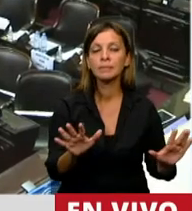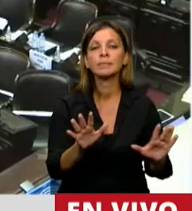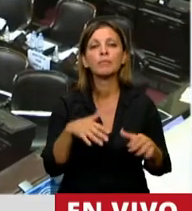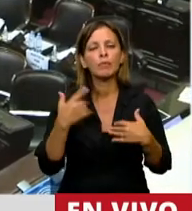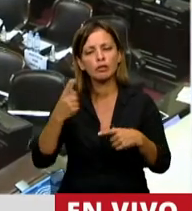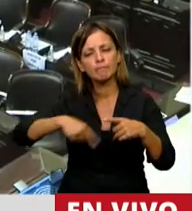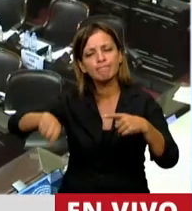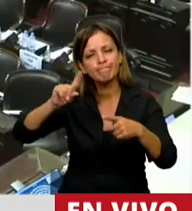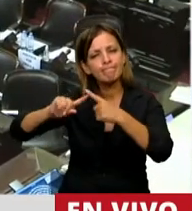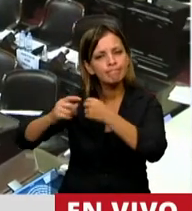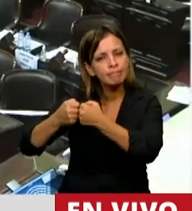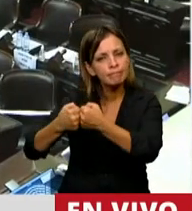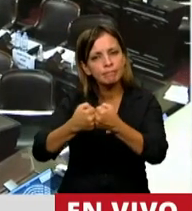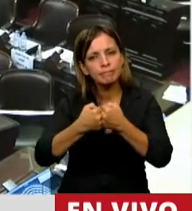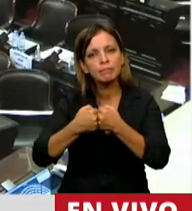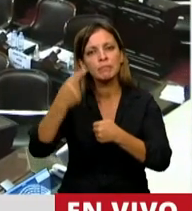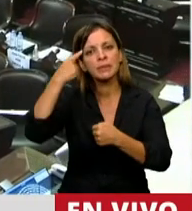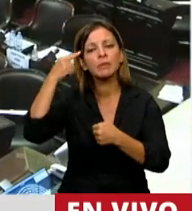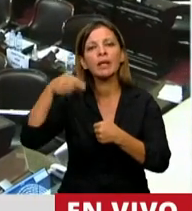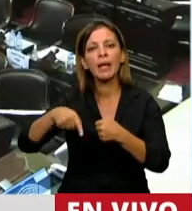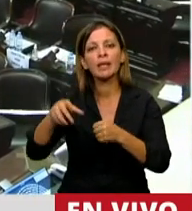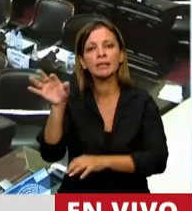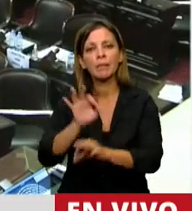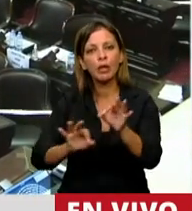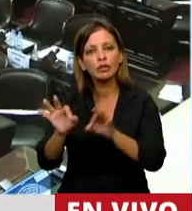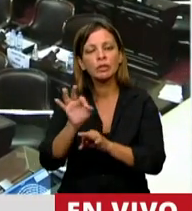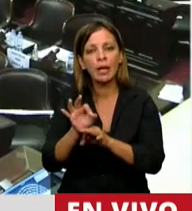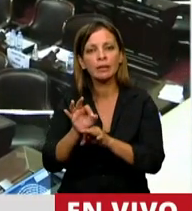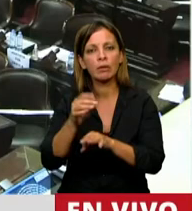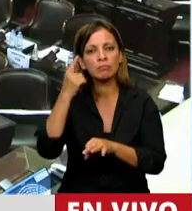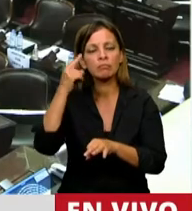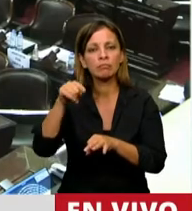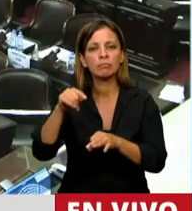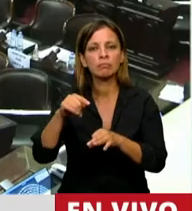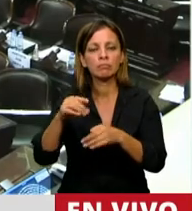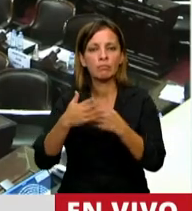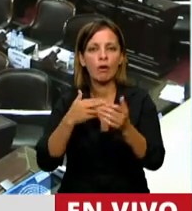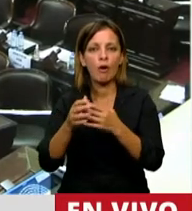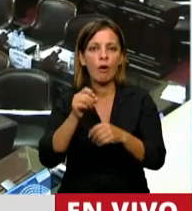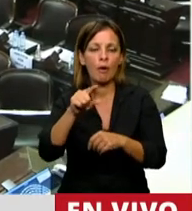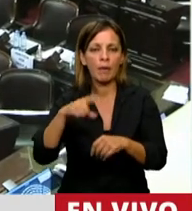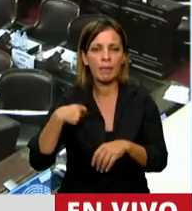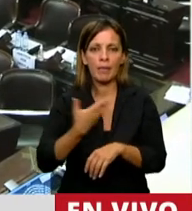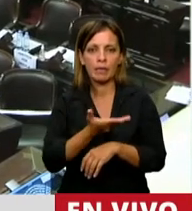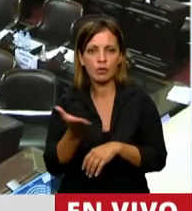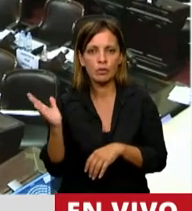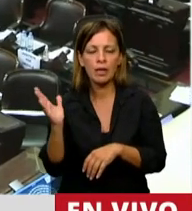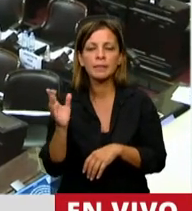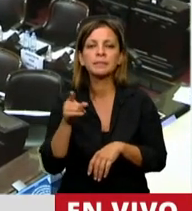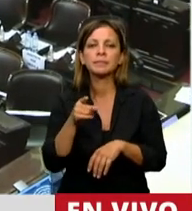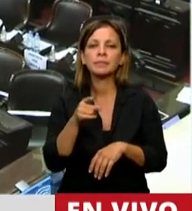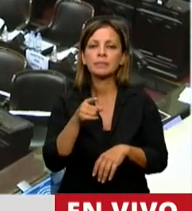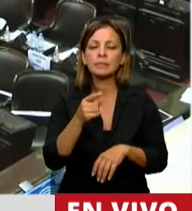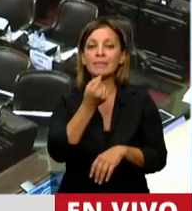planteó entonces en este proyecto la consolidación de la obra pública para vivienda social a fin de, y así